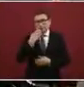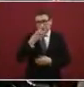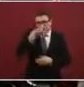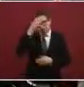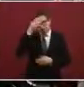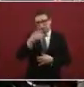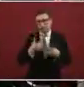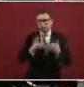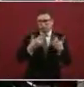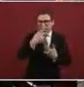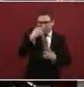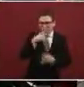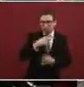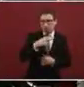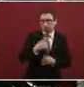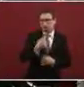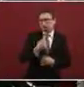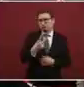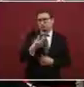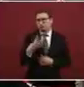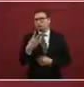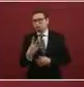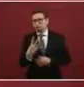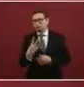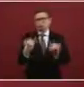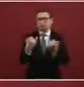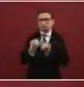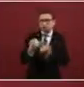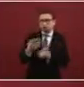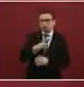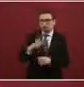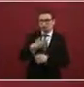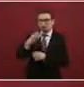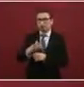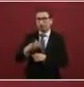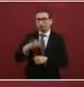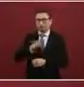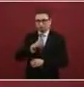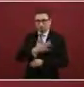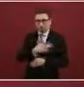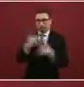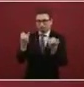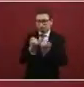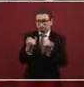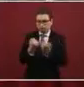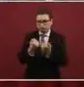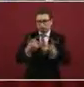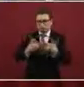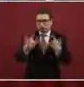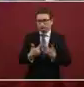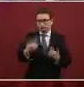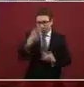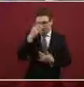historia de México 1, 2, 3 y 4 y la historia de la República Española, como si fuera historia nacional, así